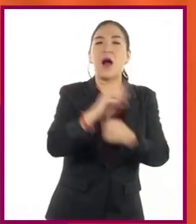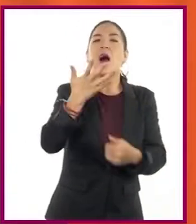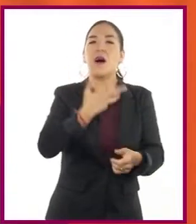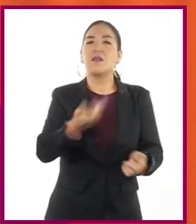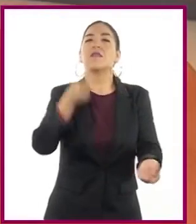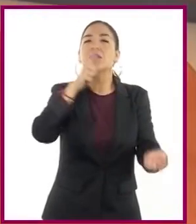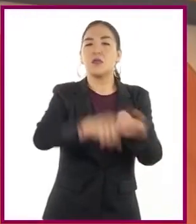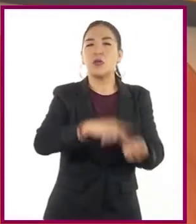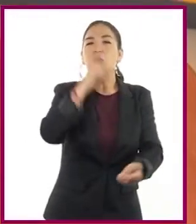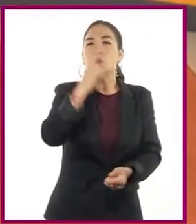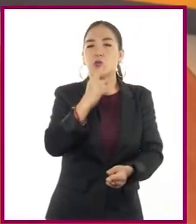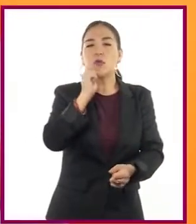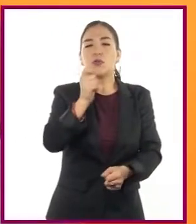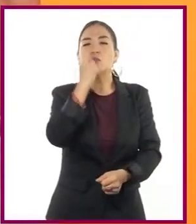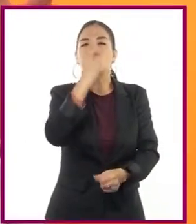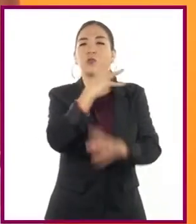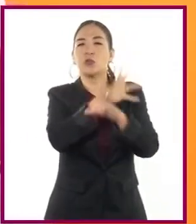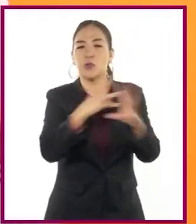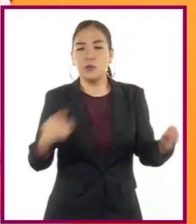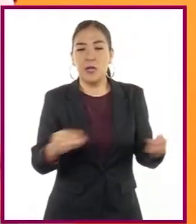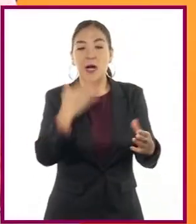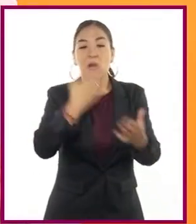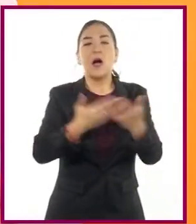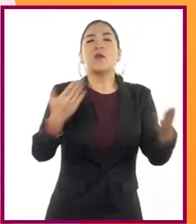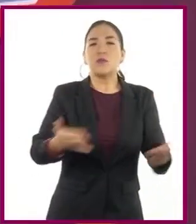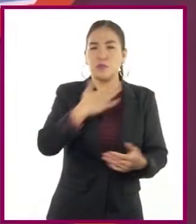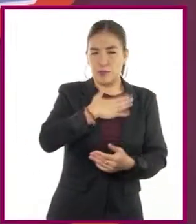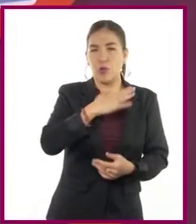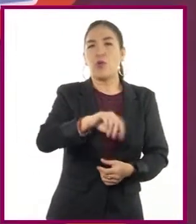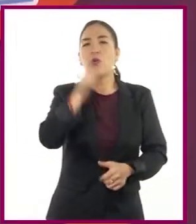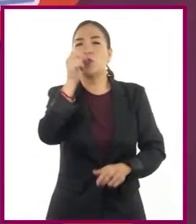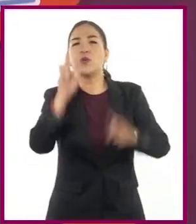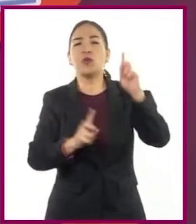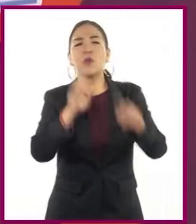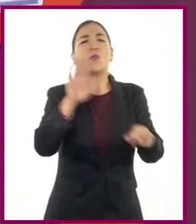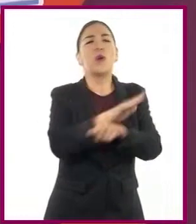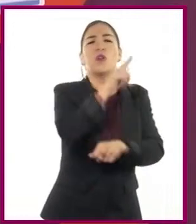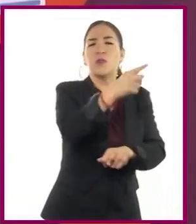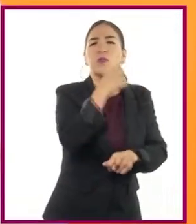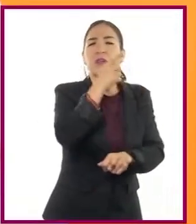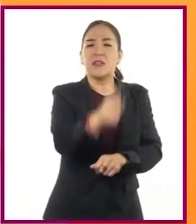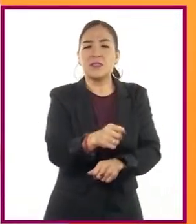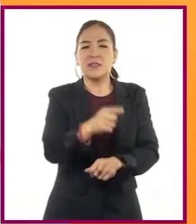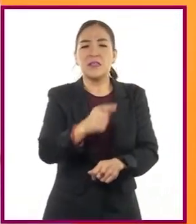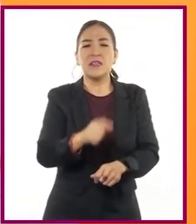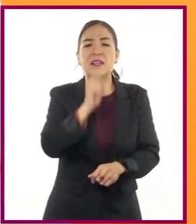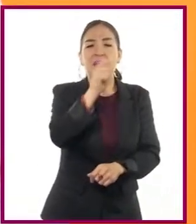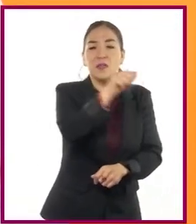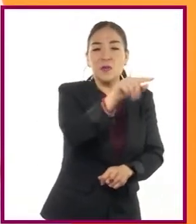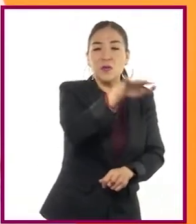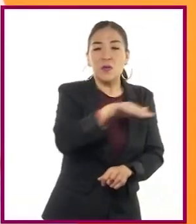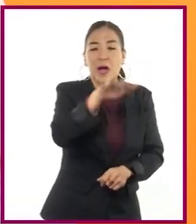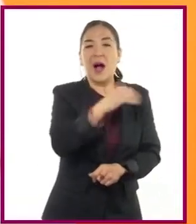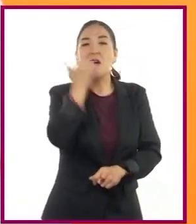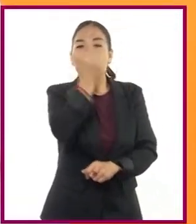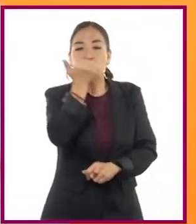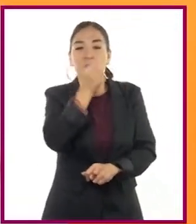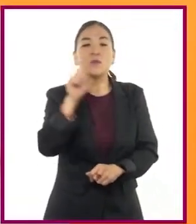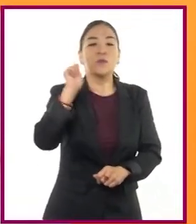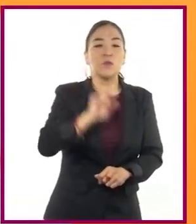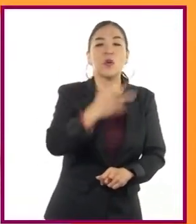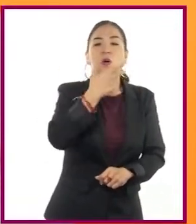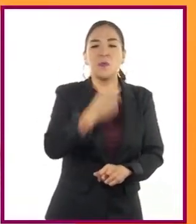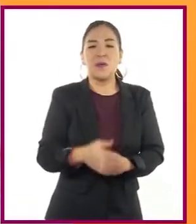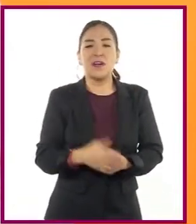existe una solución. Ahora tengo otra duda. ¿Por qué comentaste que algunos de tus alumnos y